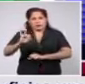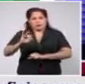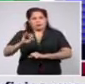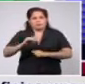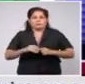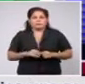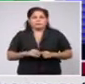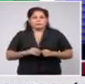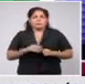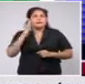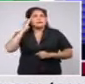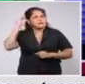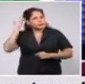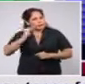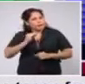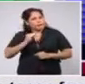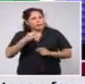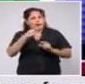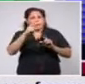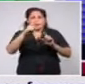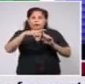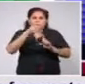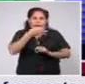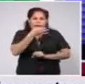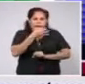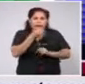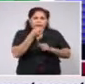se aplican los protocolos de tratamiento,